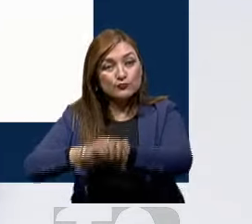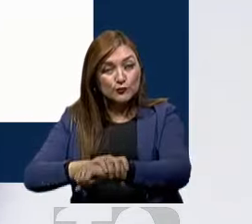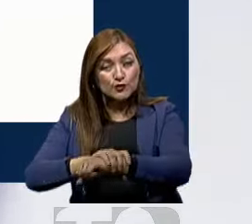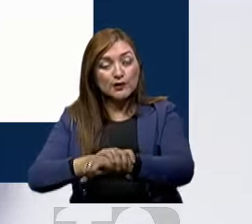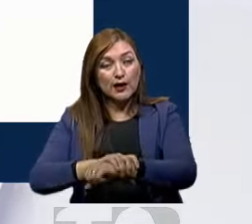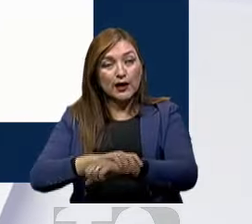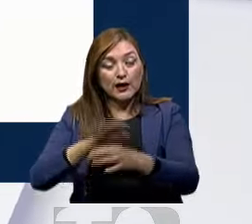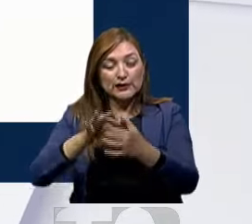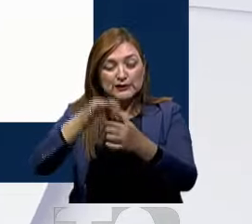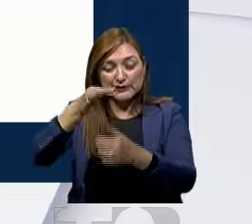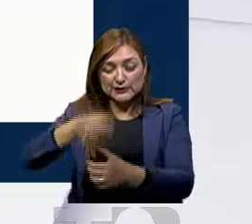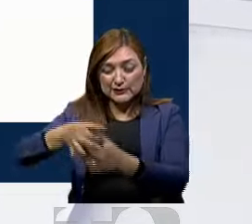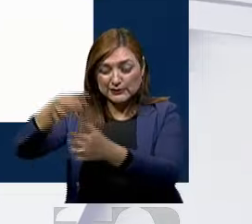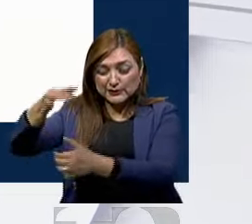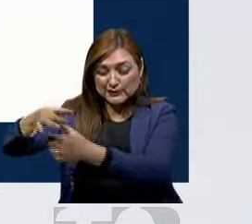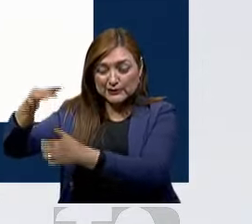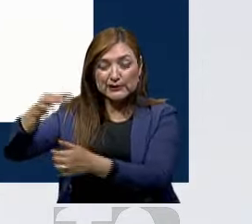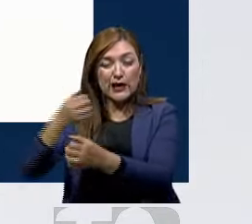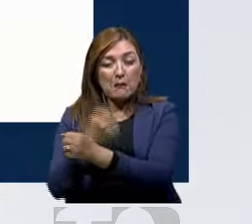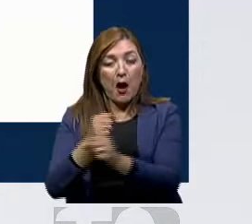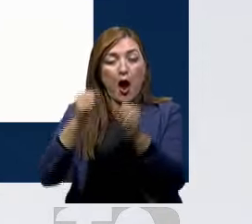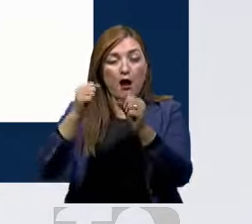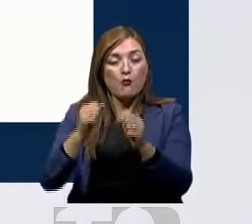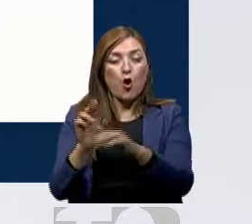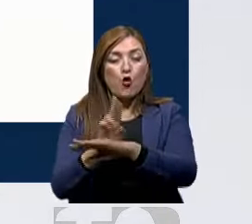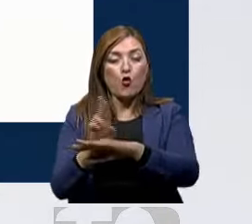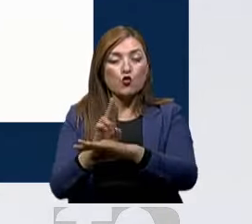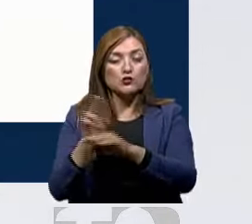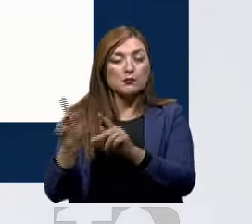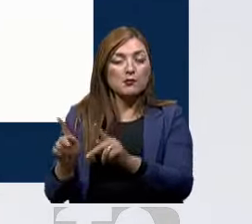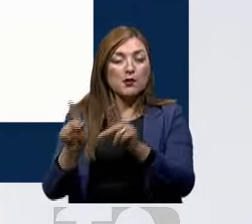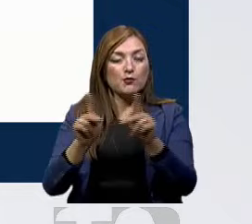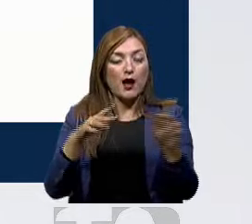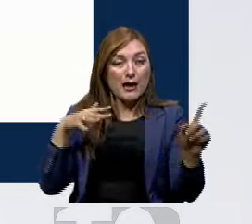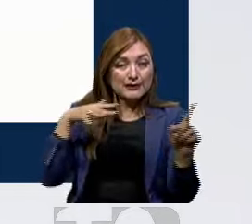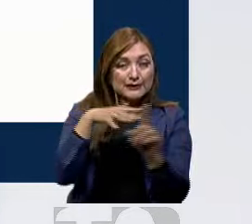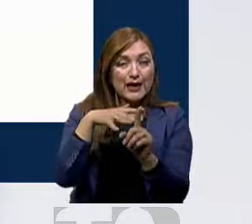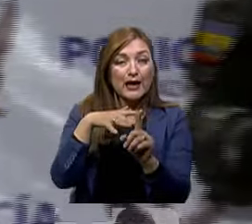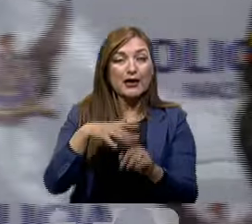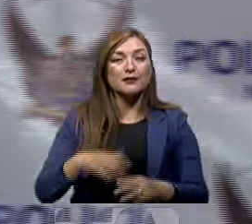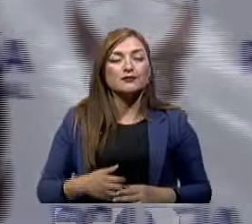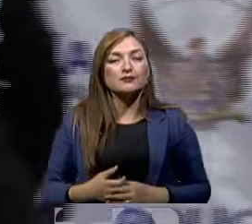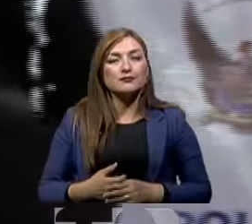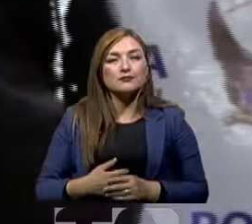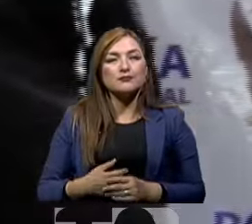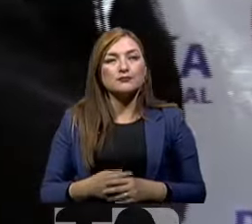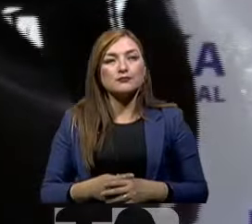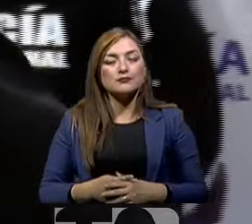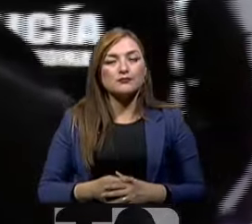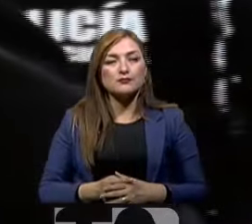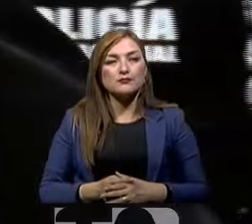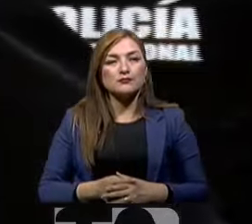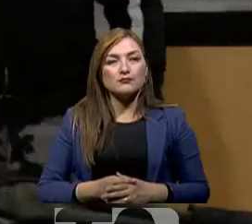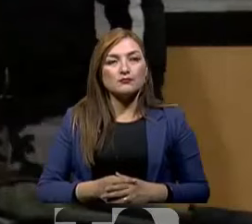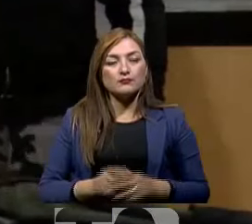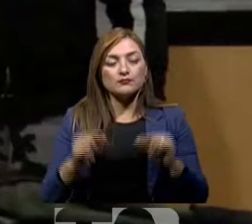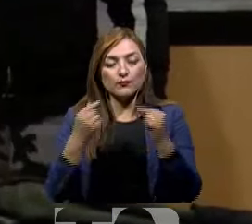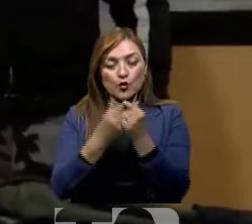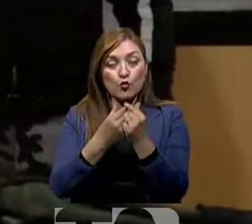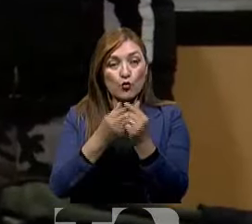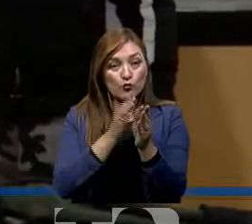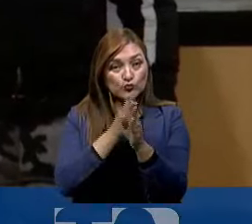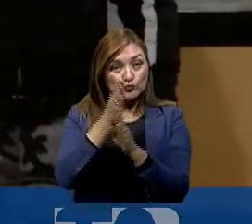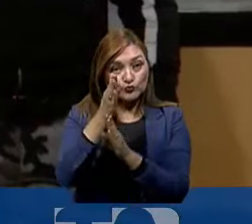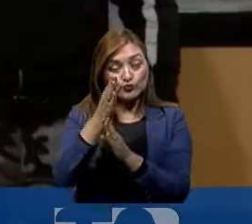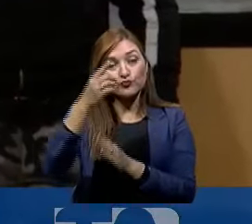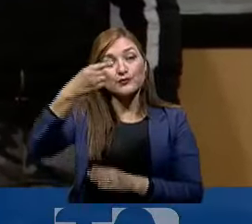de dinamita que presuntamente estaría lista para ser utilizada en atentados criminales. Y efectivamente, desde el Grupo de Intervención